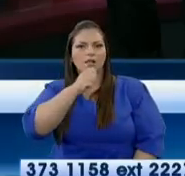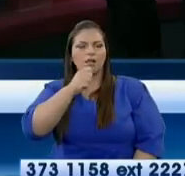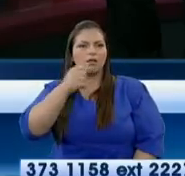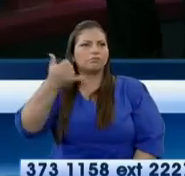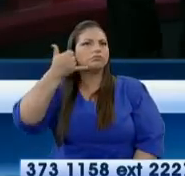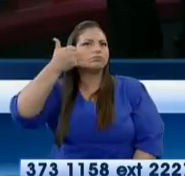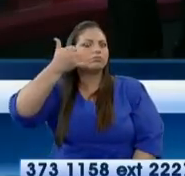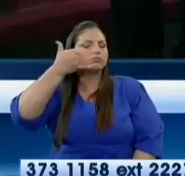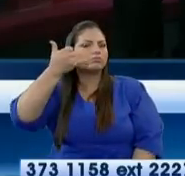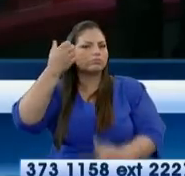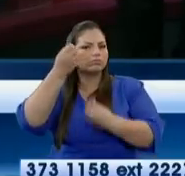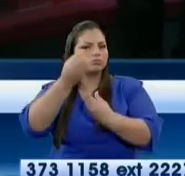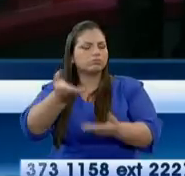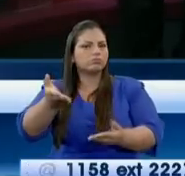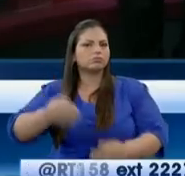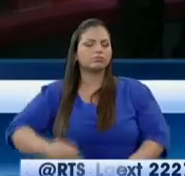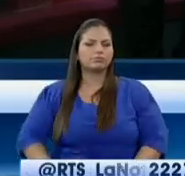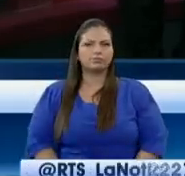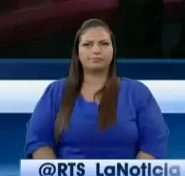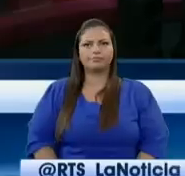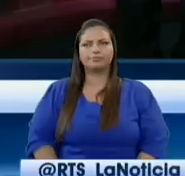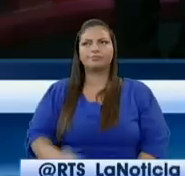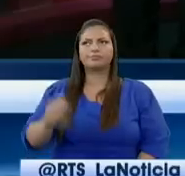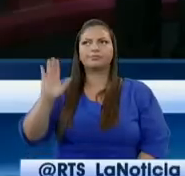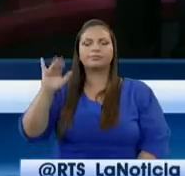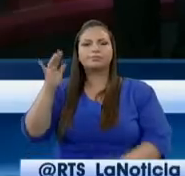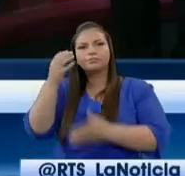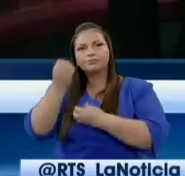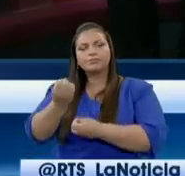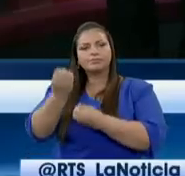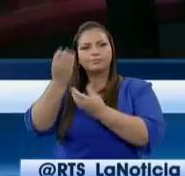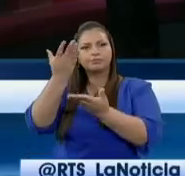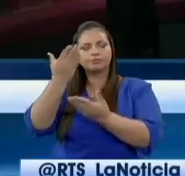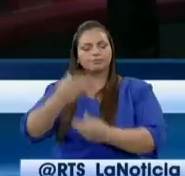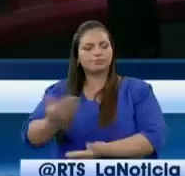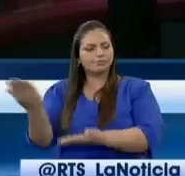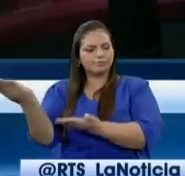inmediatamente, efectivamente, como tú lo dices. Karina, buenos días. Adelante.